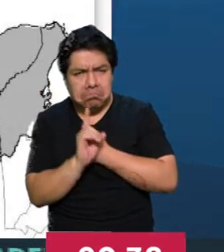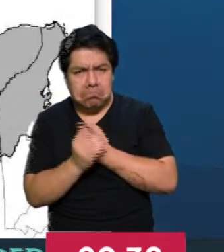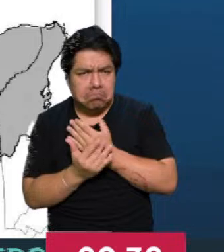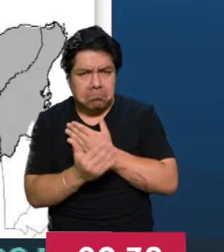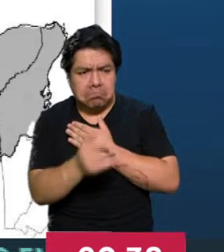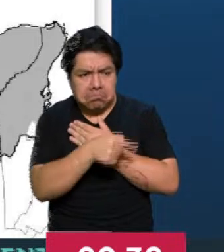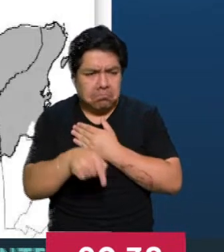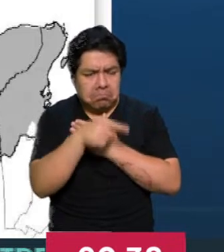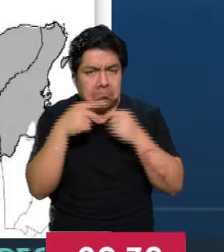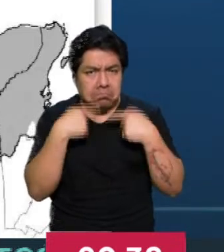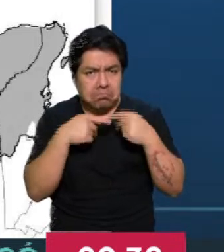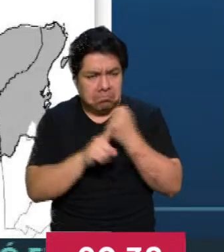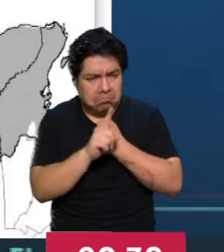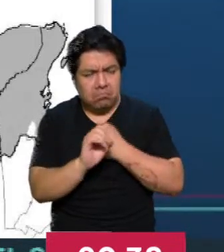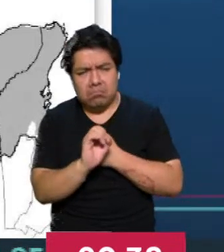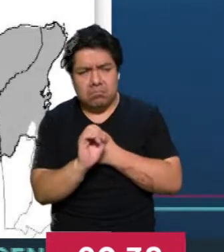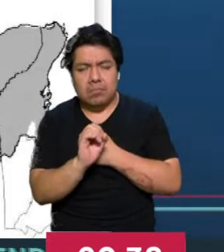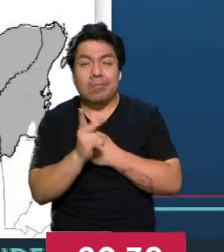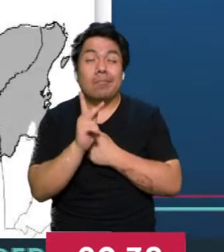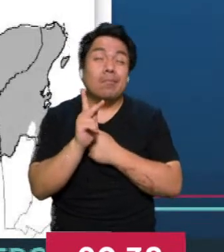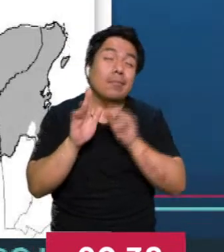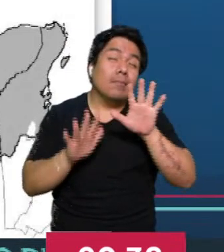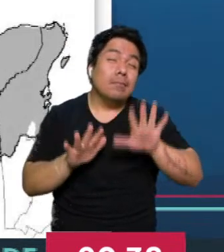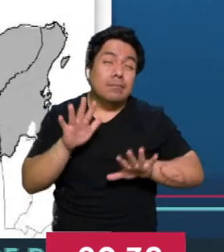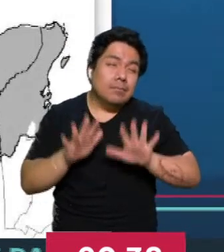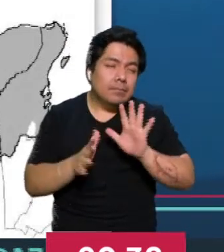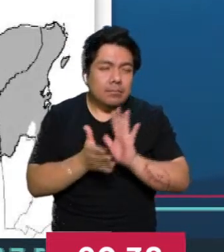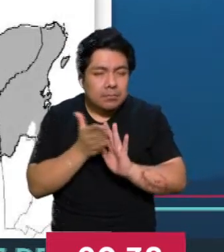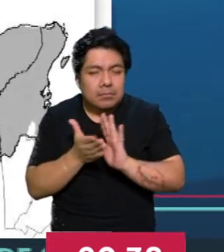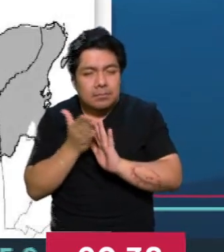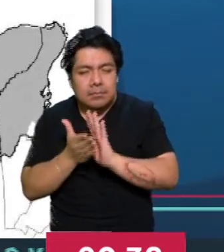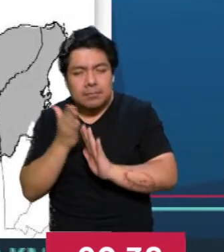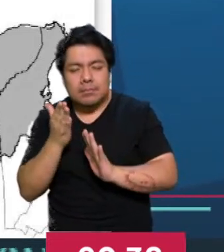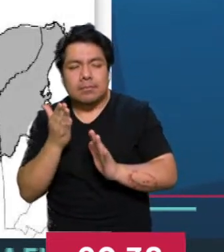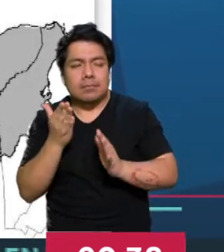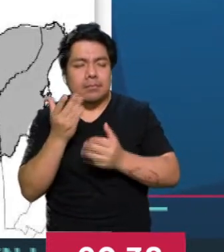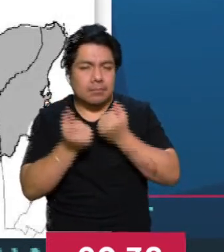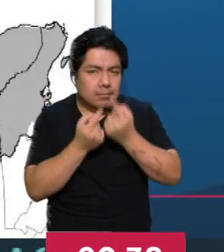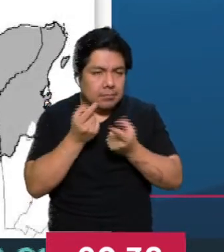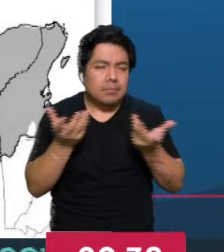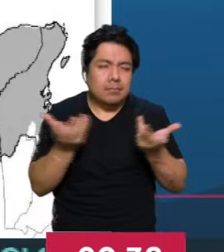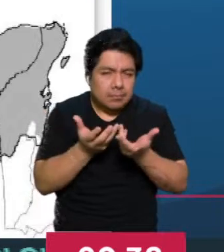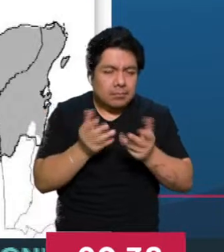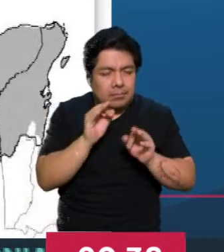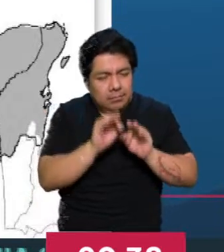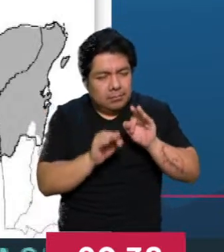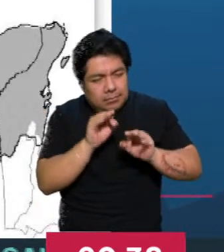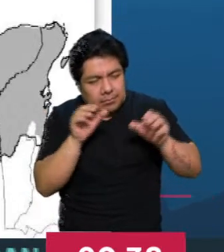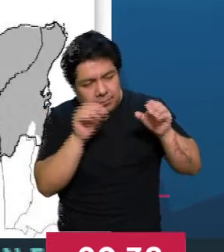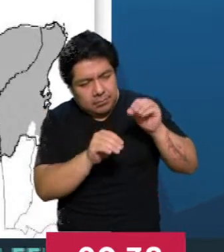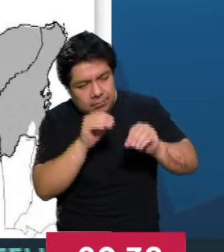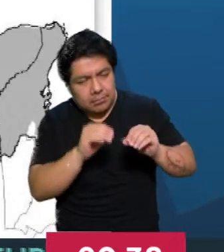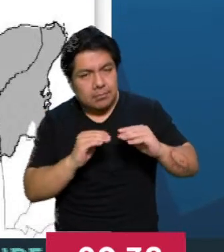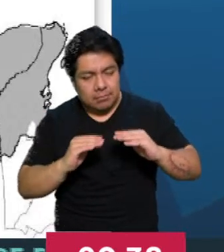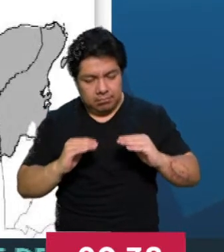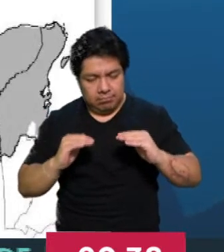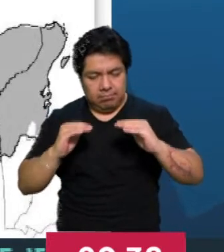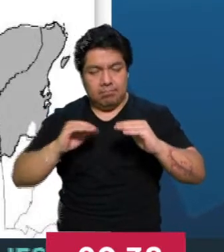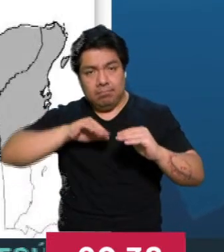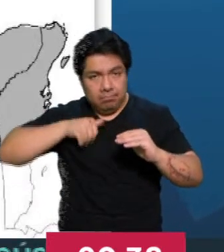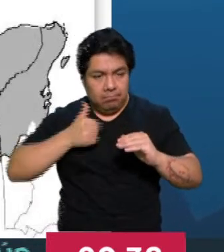la población en general. Claro, siempre hay obras de infraestructura que se están haciendo para mantener los niveles de las presas